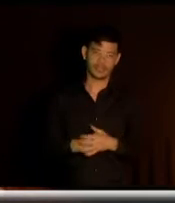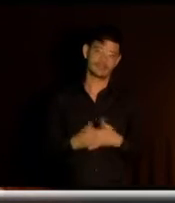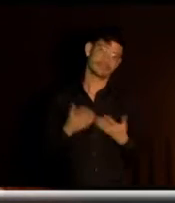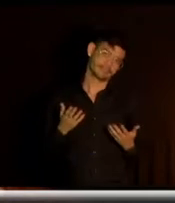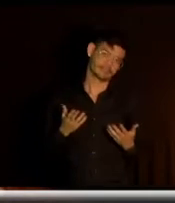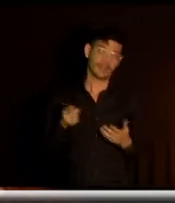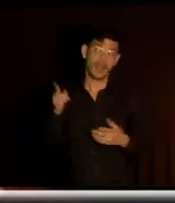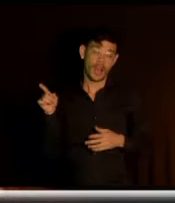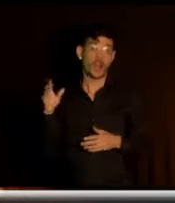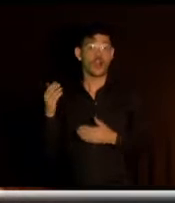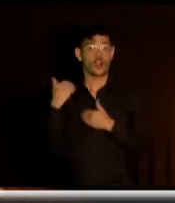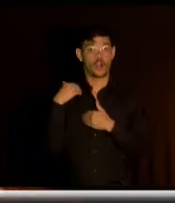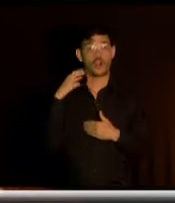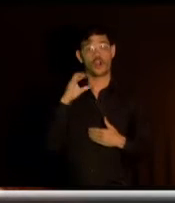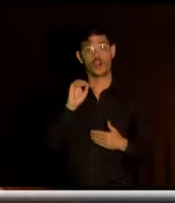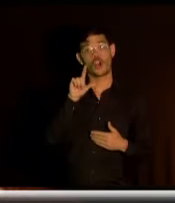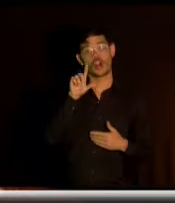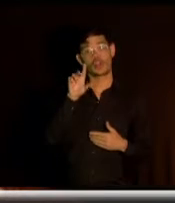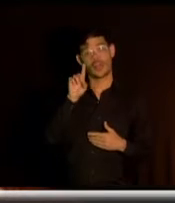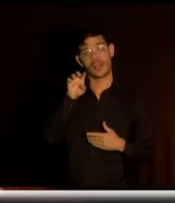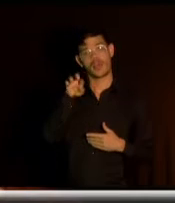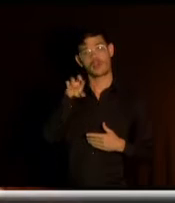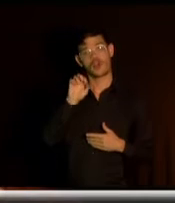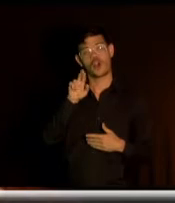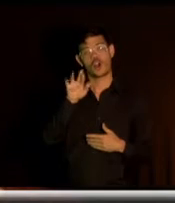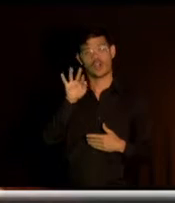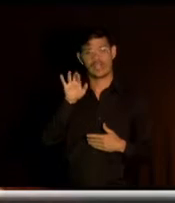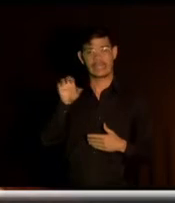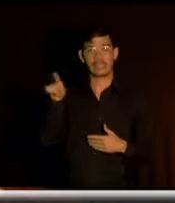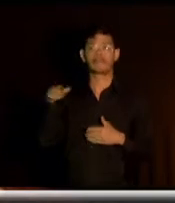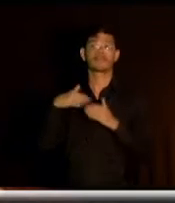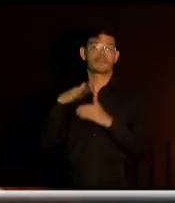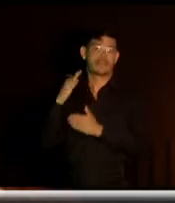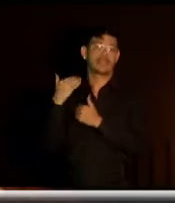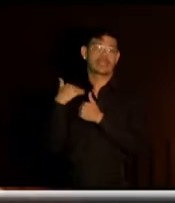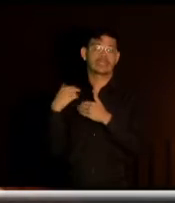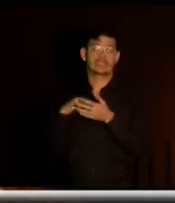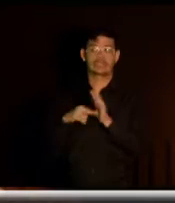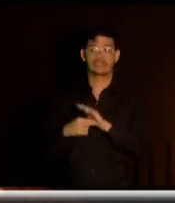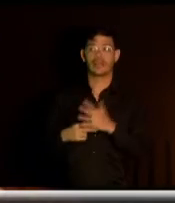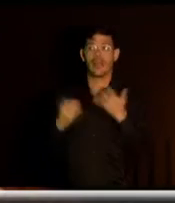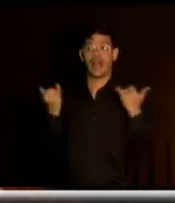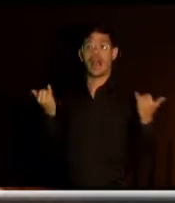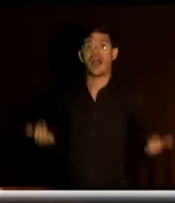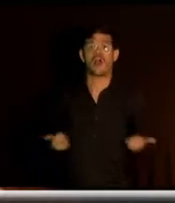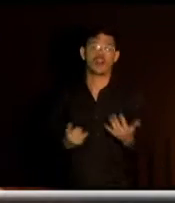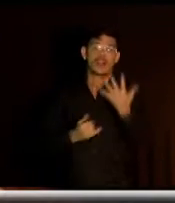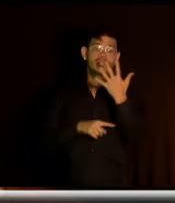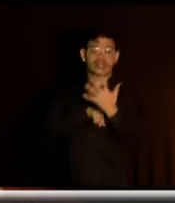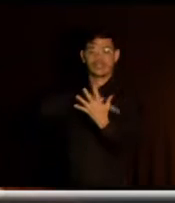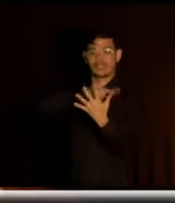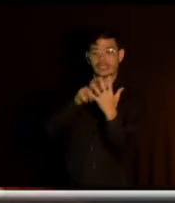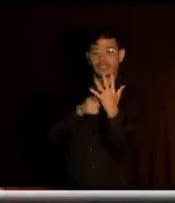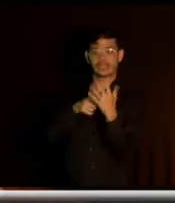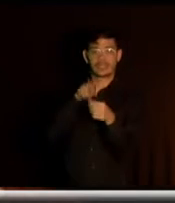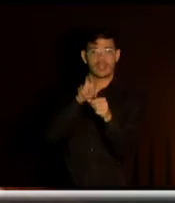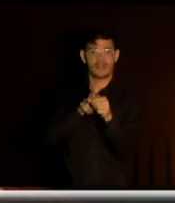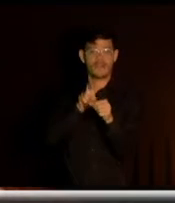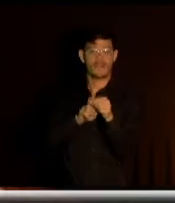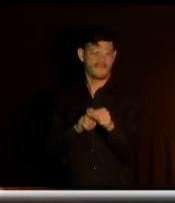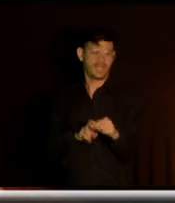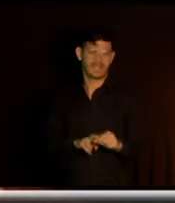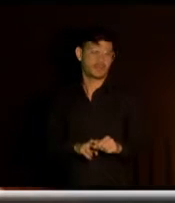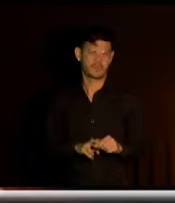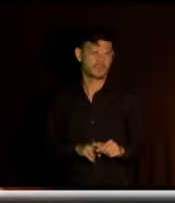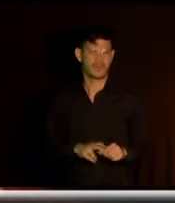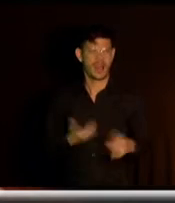Pues ahí Coldeportes va a tener un poquito más de responsabilidad, porque ya no vamos a hacer 5 federaciones y un Comité Paralímpico Colombiano, vamos a hacer más o